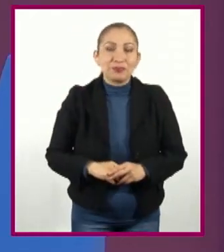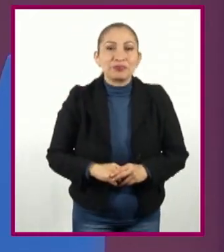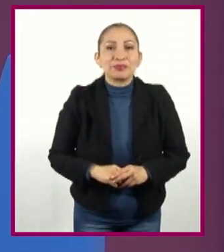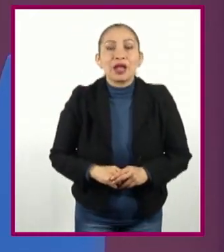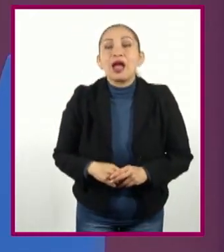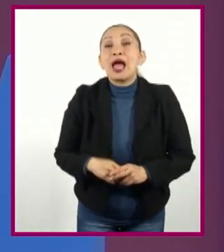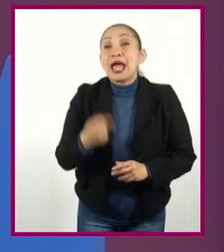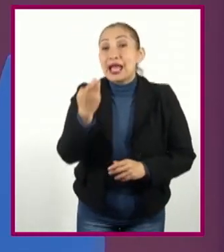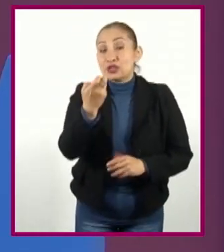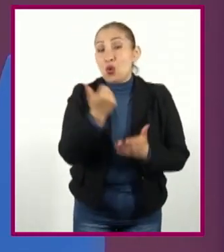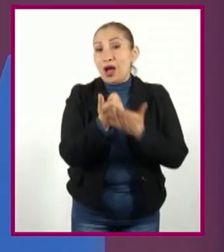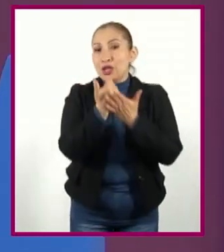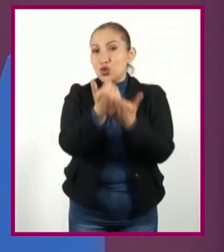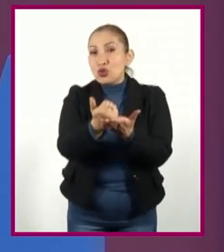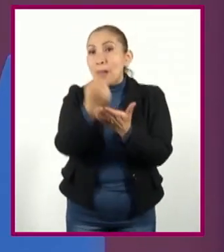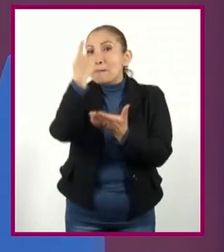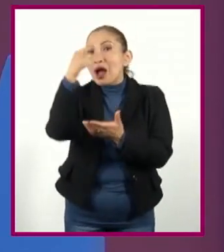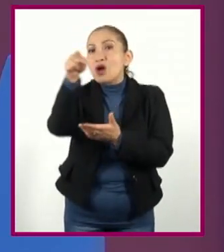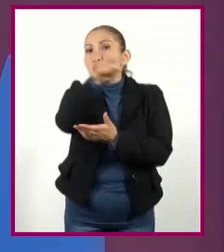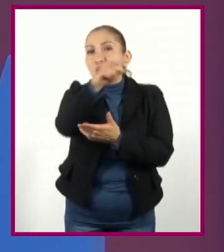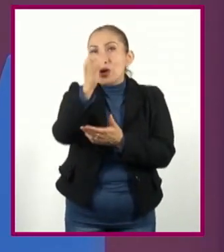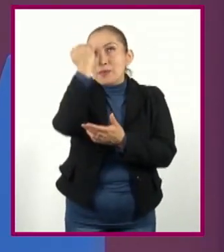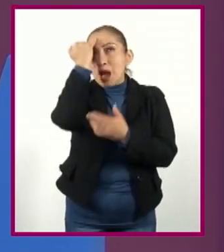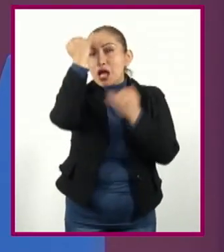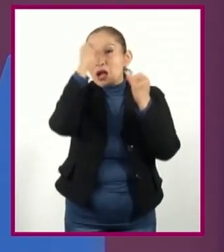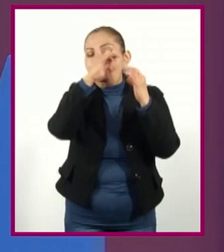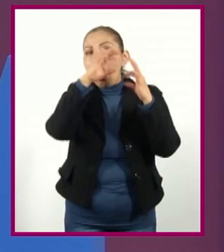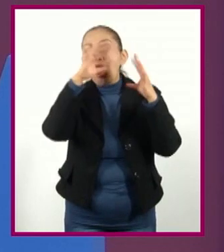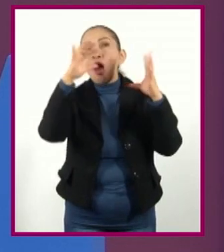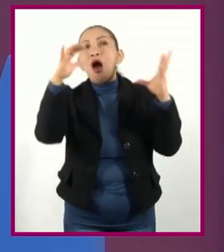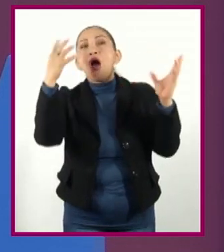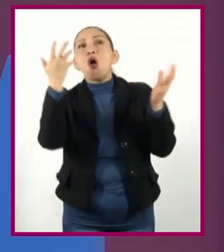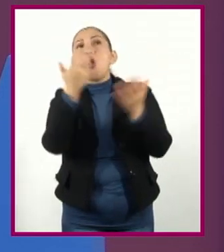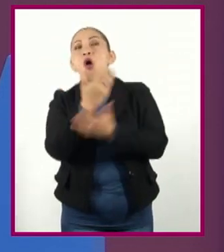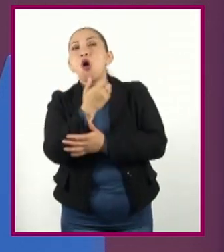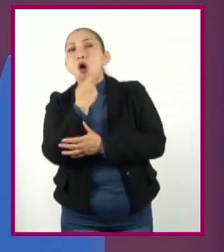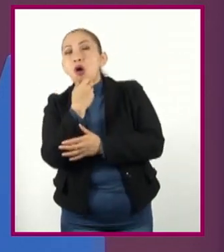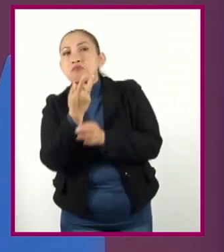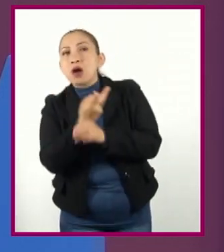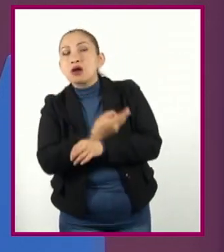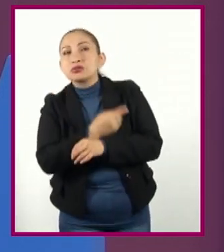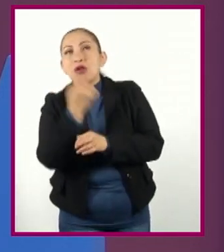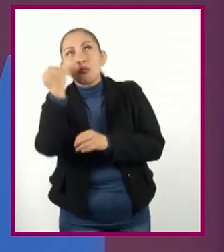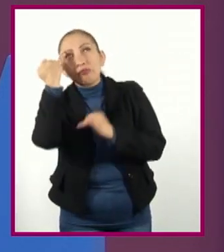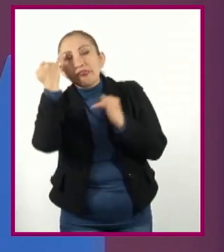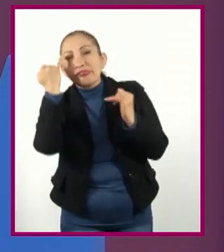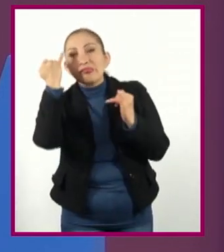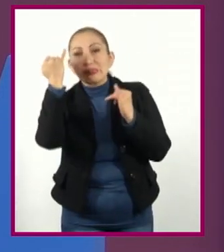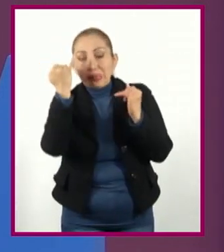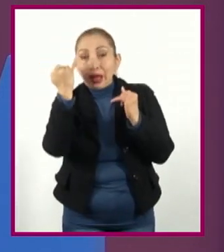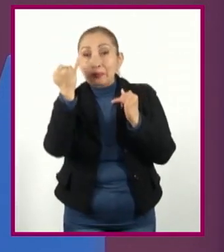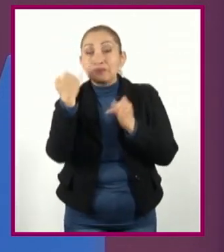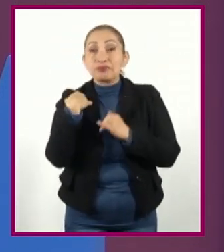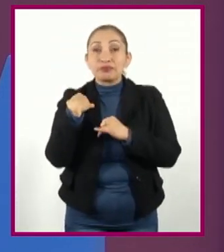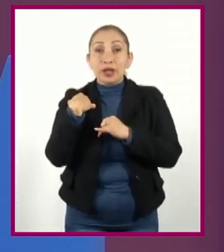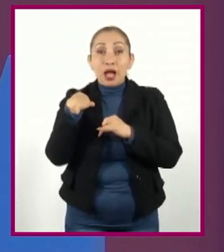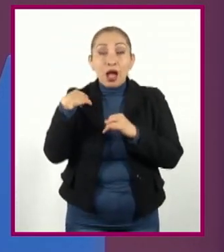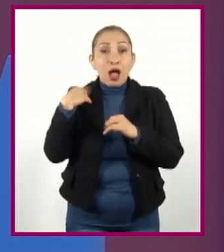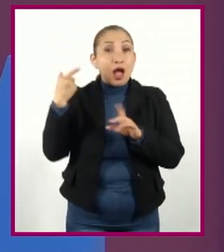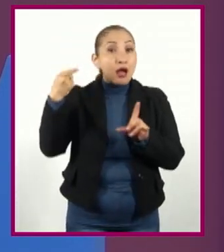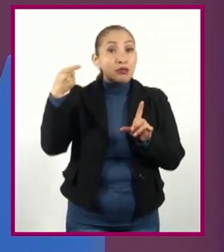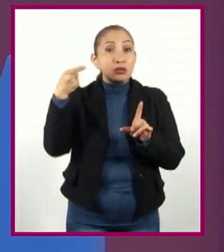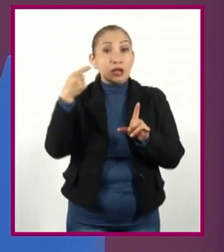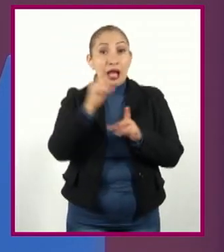nos facilitan la imaginación y construcción de imágenes en lo sucedido. Los adjetivos expresan